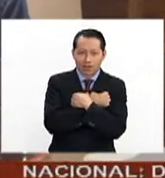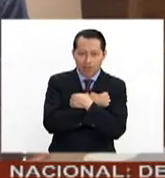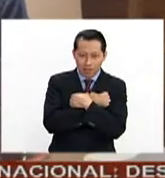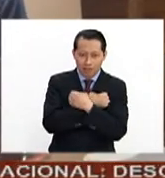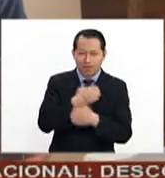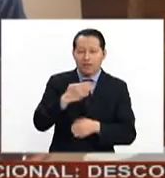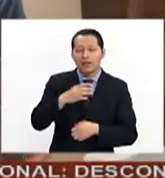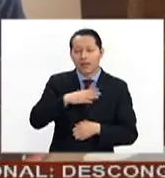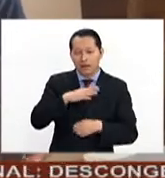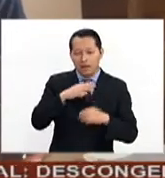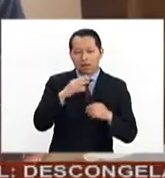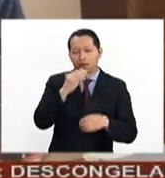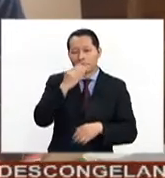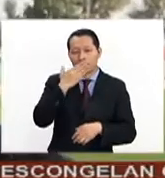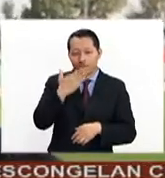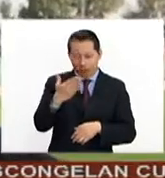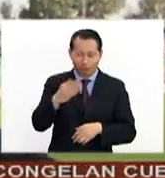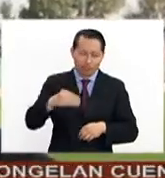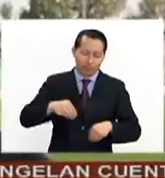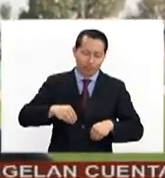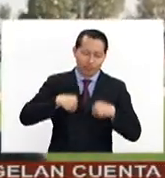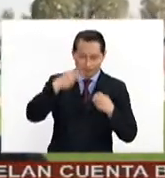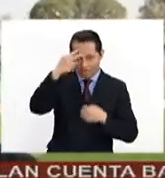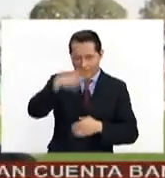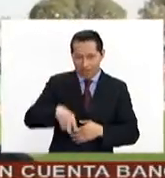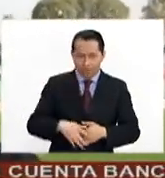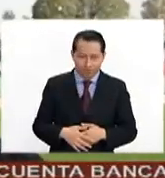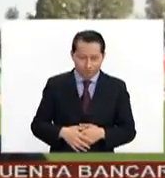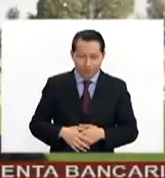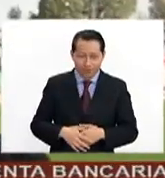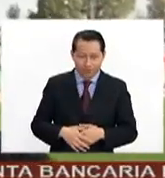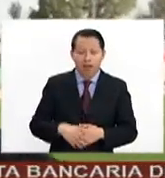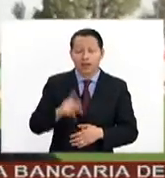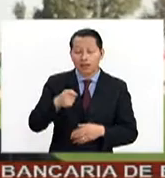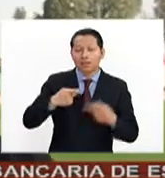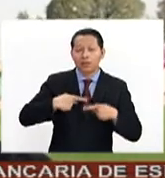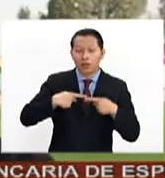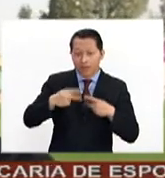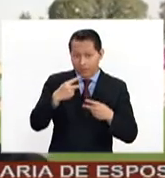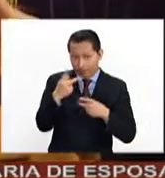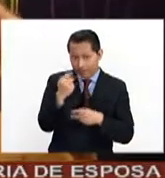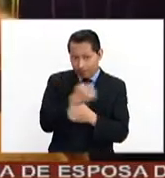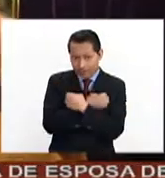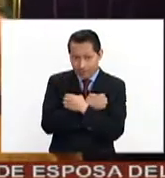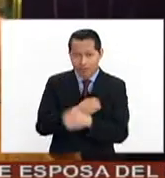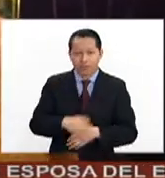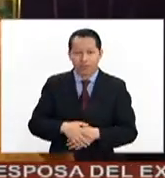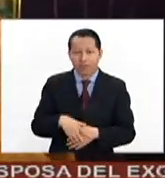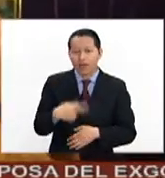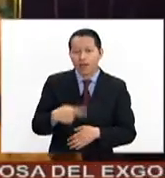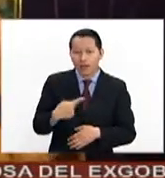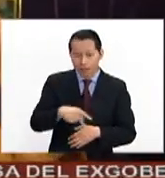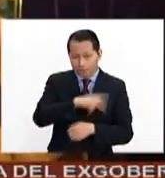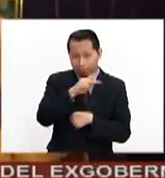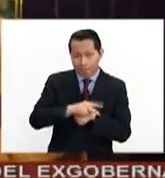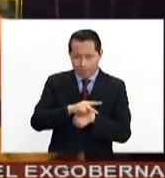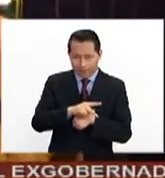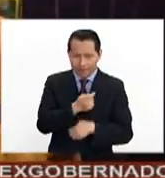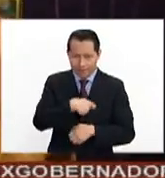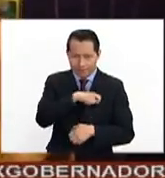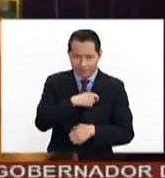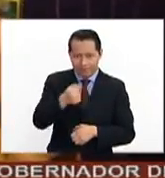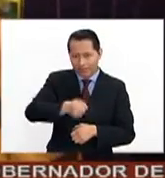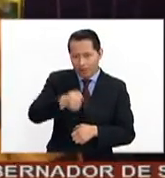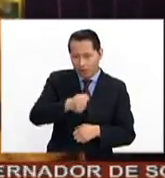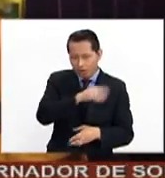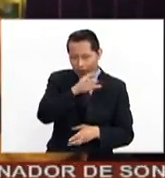¡Un beso! ¡Viva México! Un saludo a las personas que nos están viendo por televisión educativa. Desde el País Vasco, un saludo muy fuerte